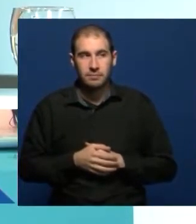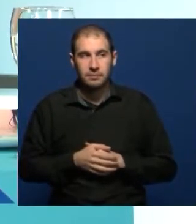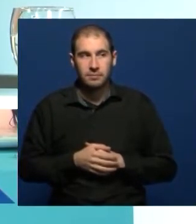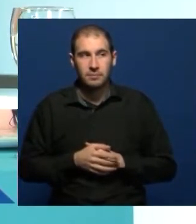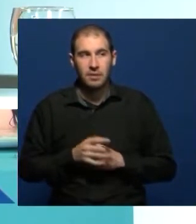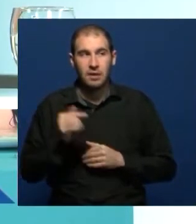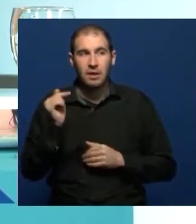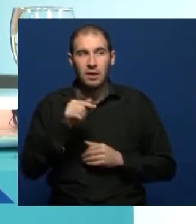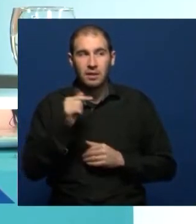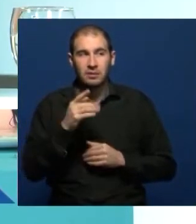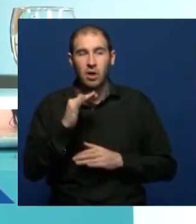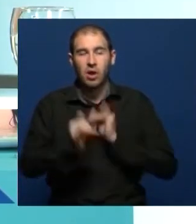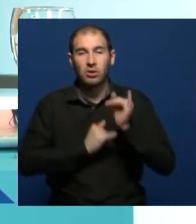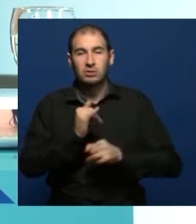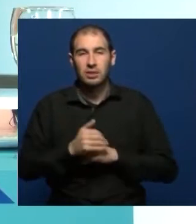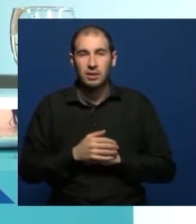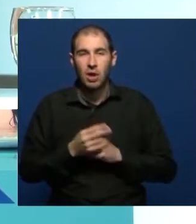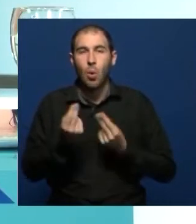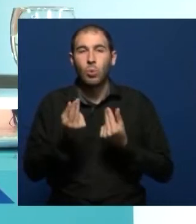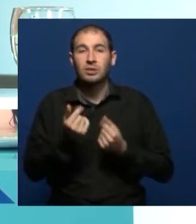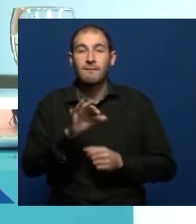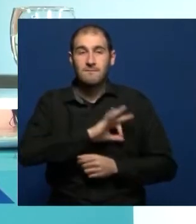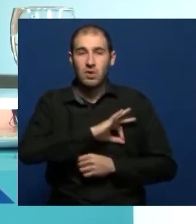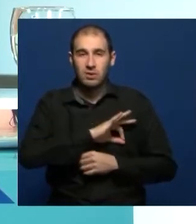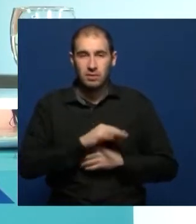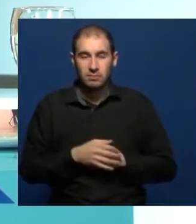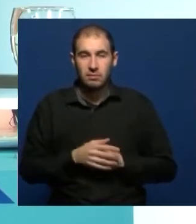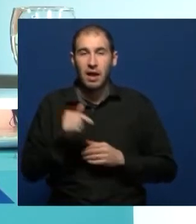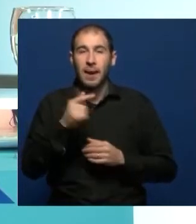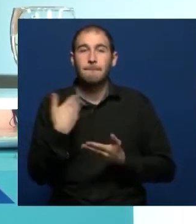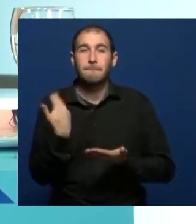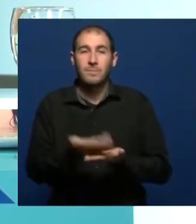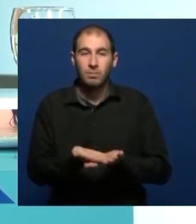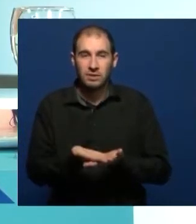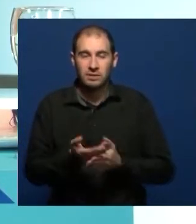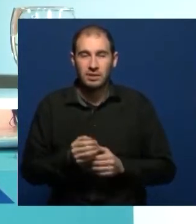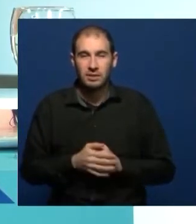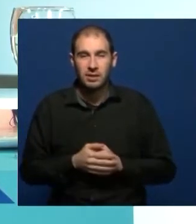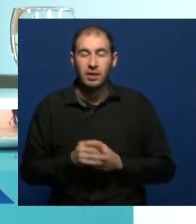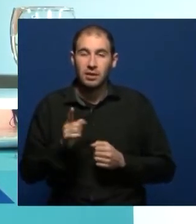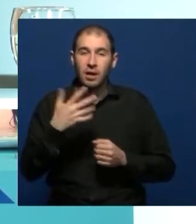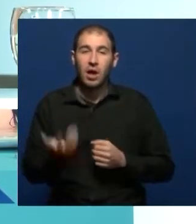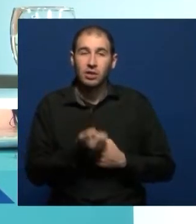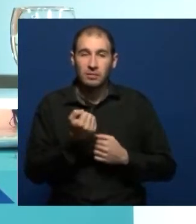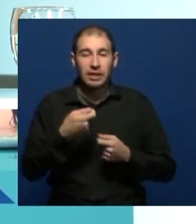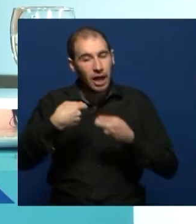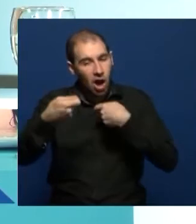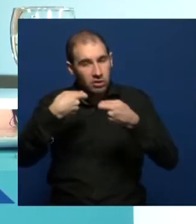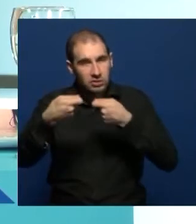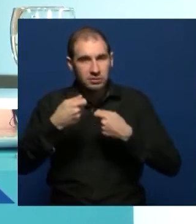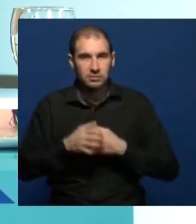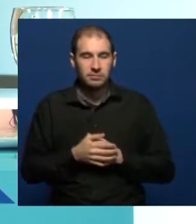Esta que señalábamos del uso del preservativo como una propuesta para que sea retomada en la